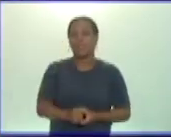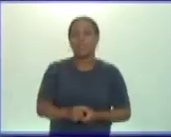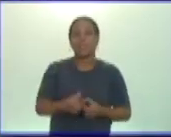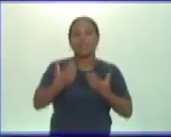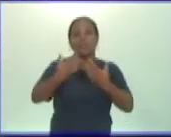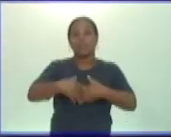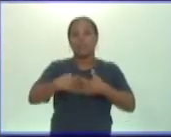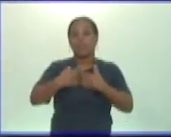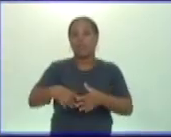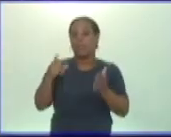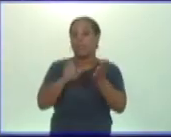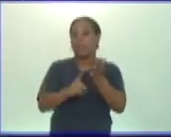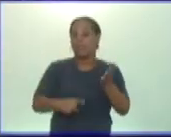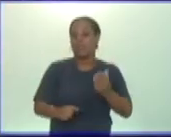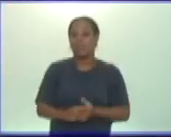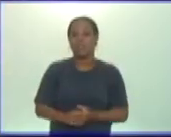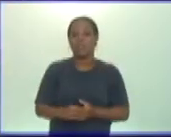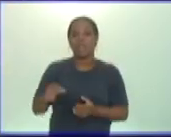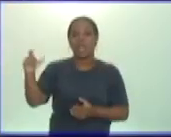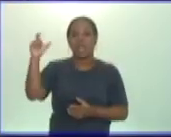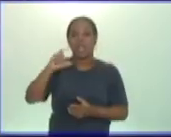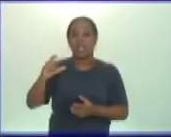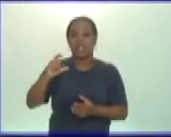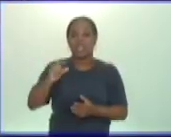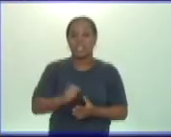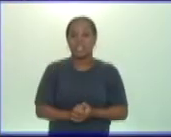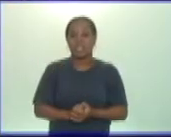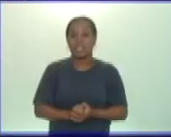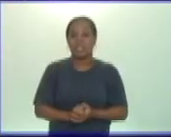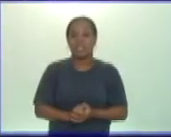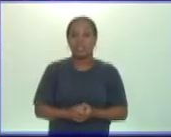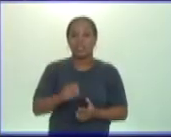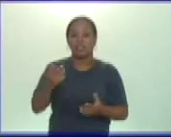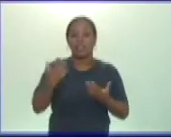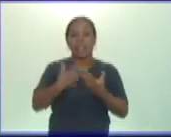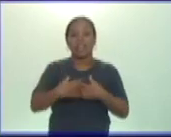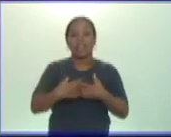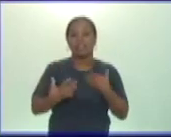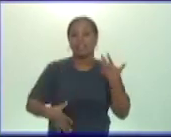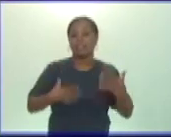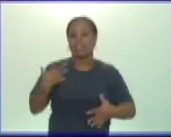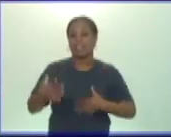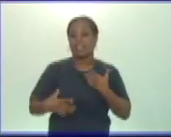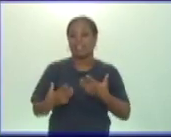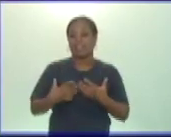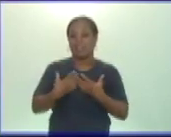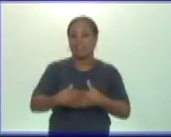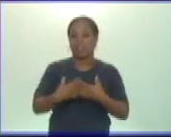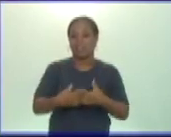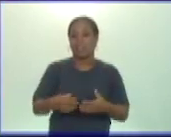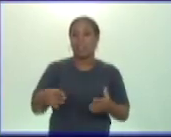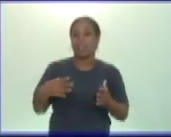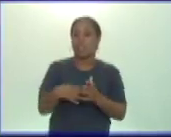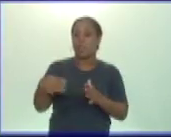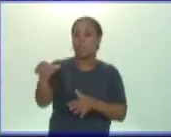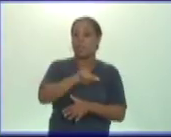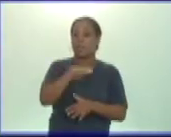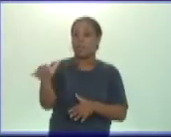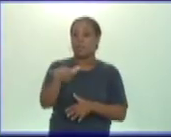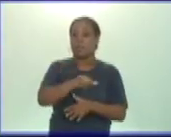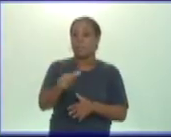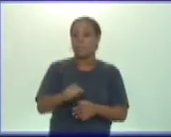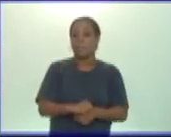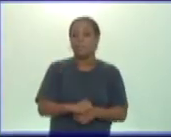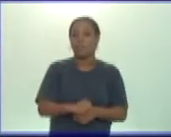zona central, la contaminación proviene principalmente de la actividad industrial, de los medios de transporte, quemas agrícolas y